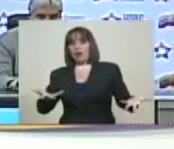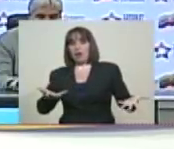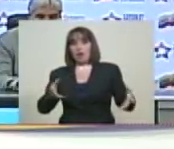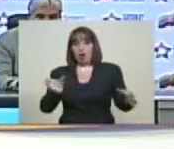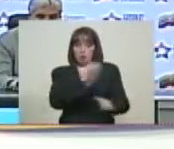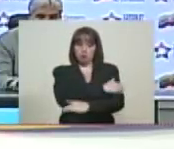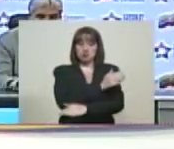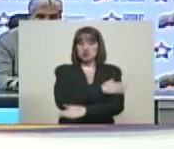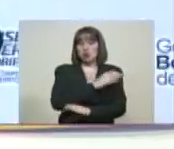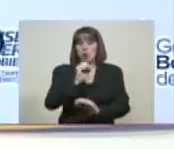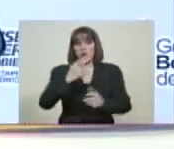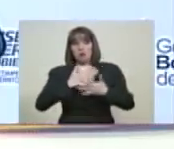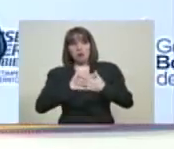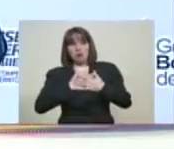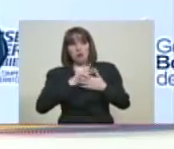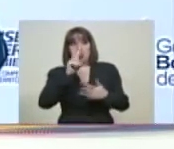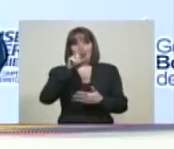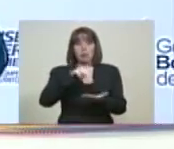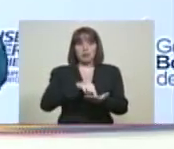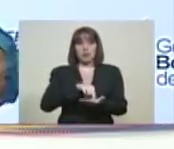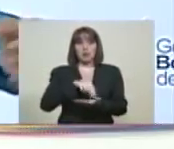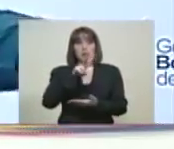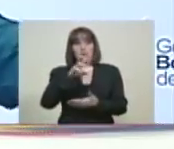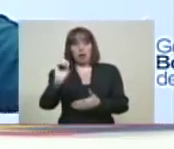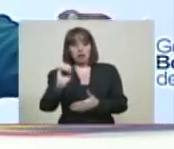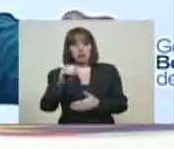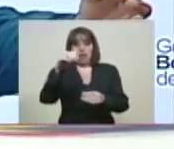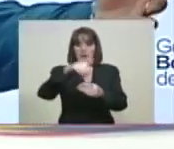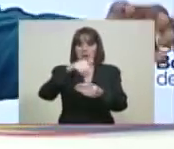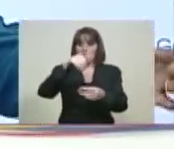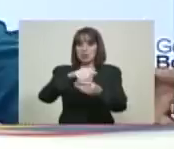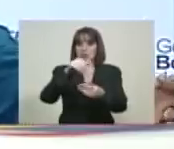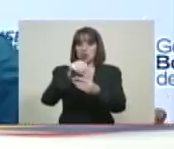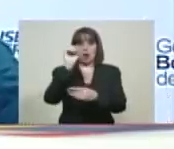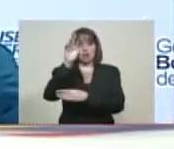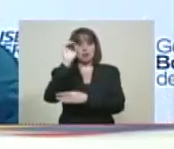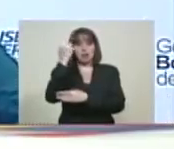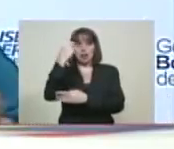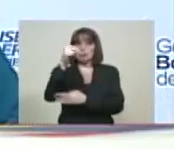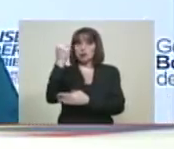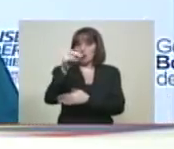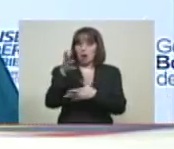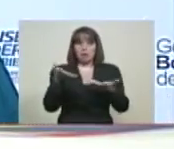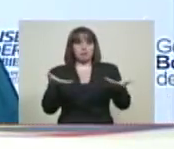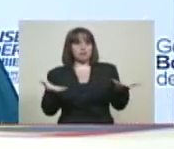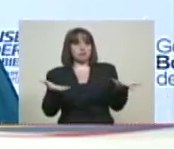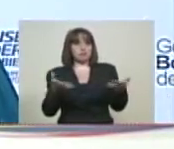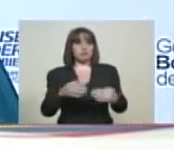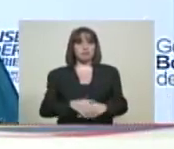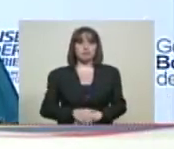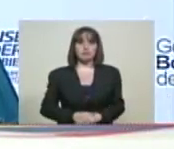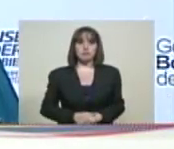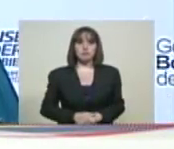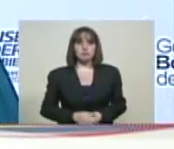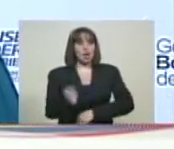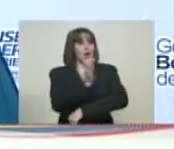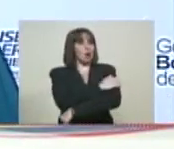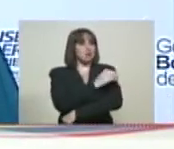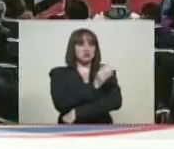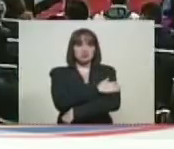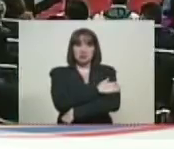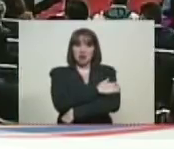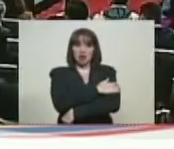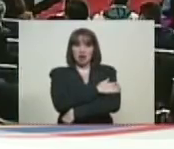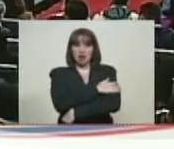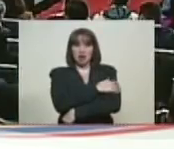el año 2020 dentro de dos años apenas tendremos elecciones a la asamblea nacional y la oposición no va a